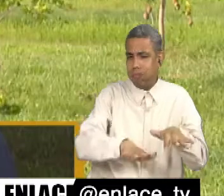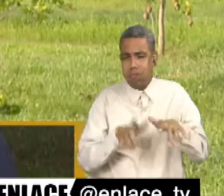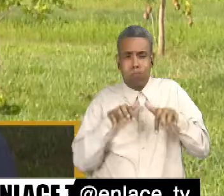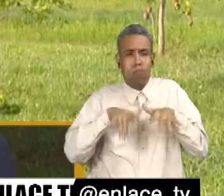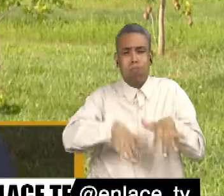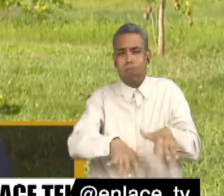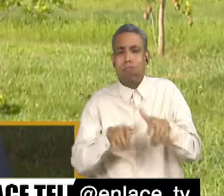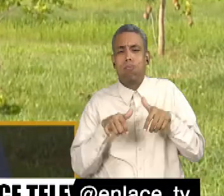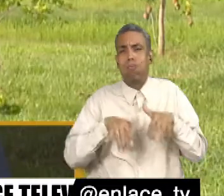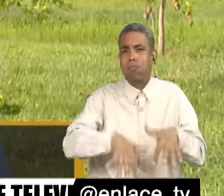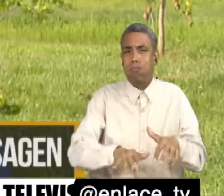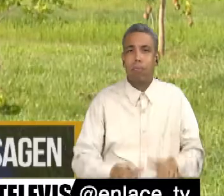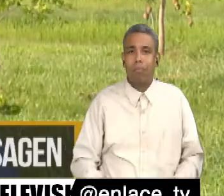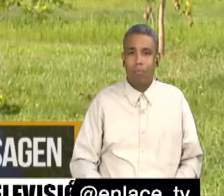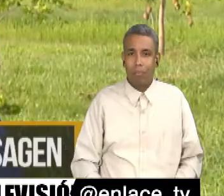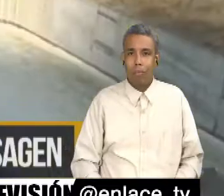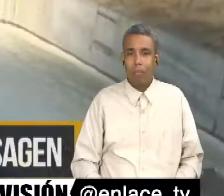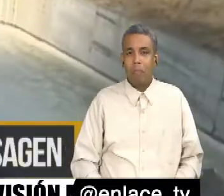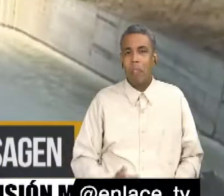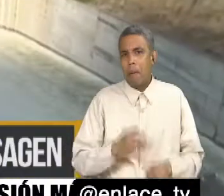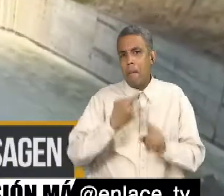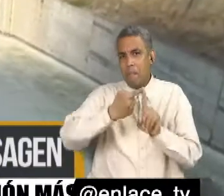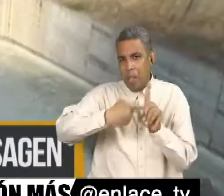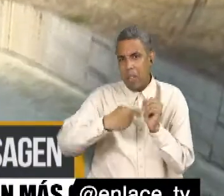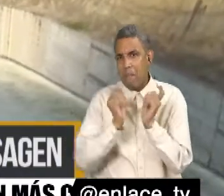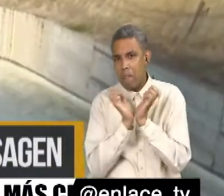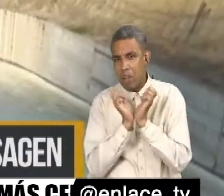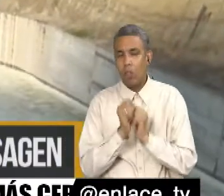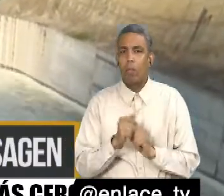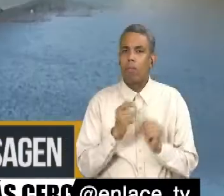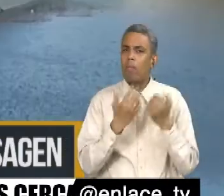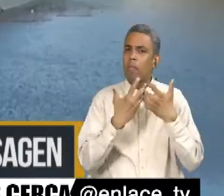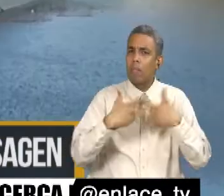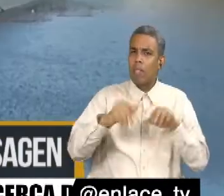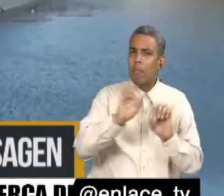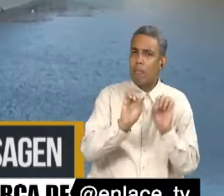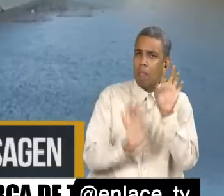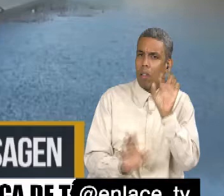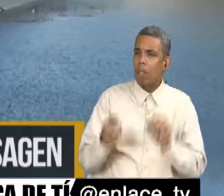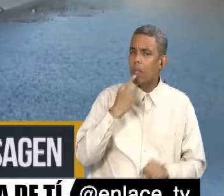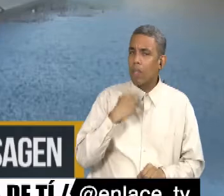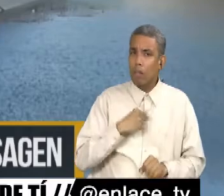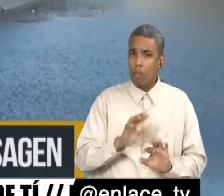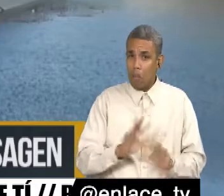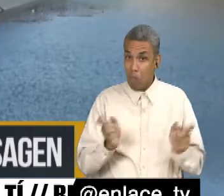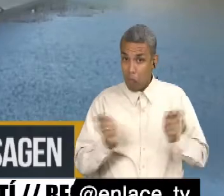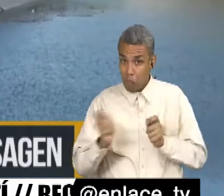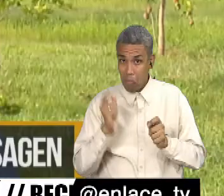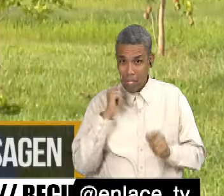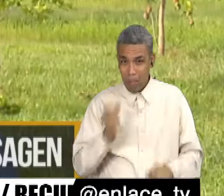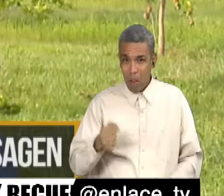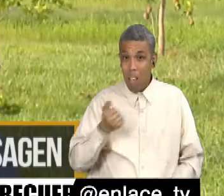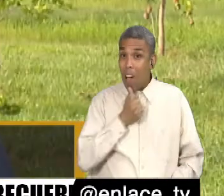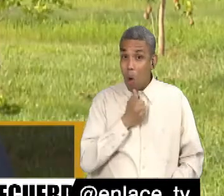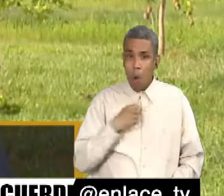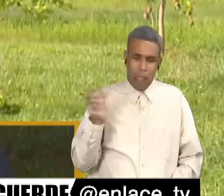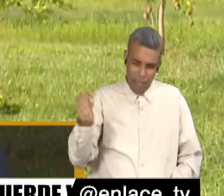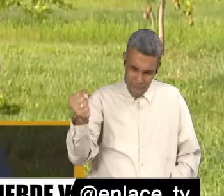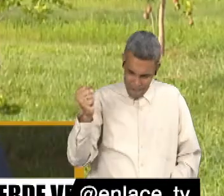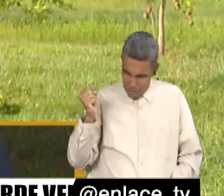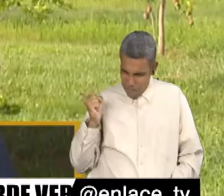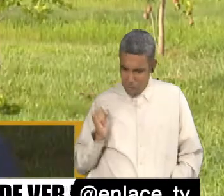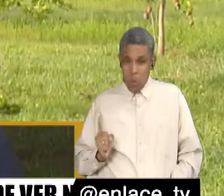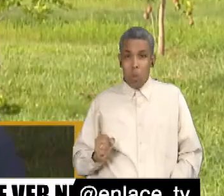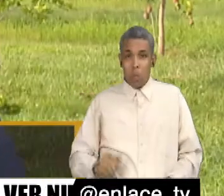continuo, la apertura realizada durante el mes de mayo. Isagen ha dicho que estos vertimientos se han adelantado de forma controlada. El plan de atención de emergencias